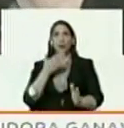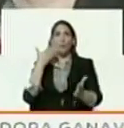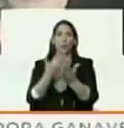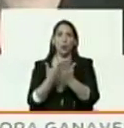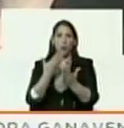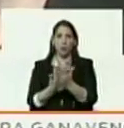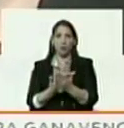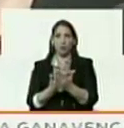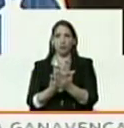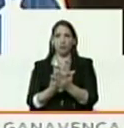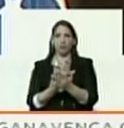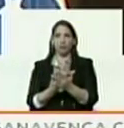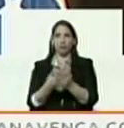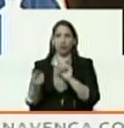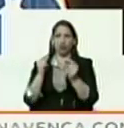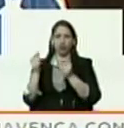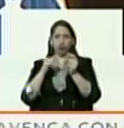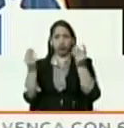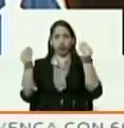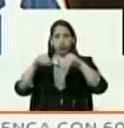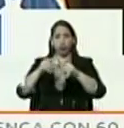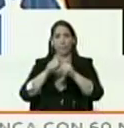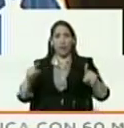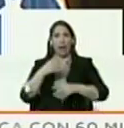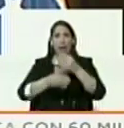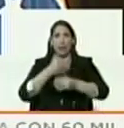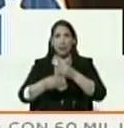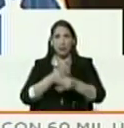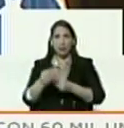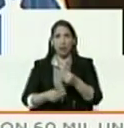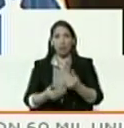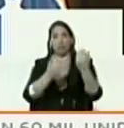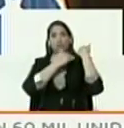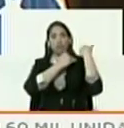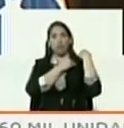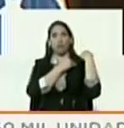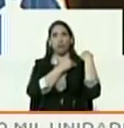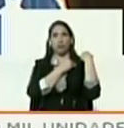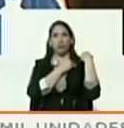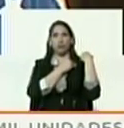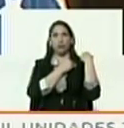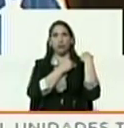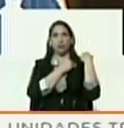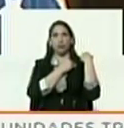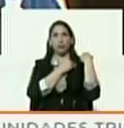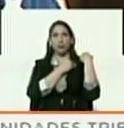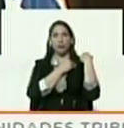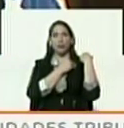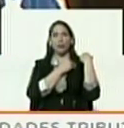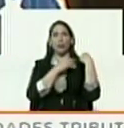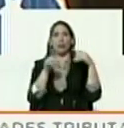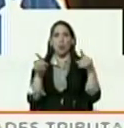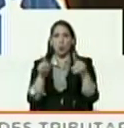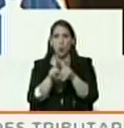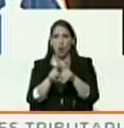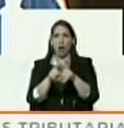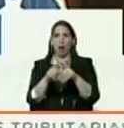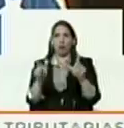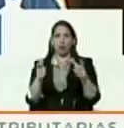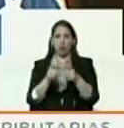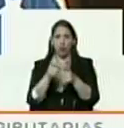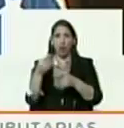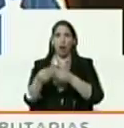proponemos se discuta un acuerdo para la aplicación de la representación proporcional de las minorías establecida